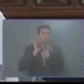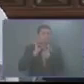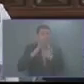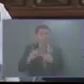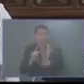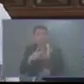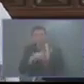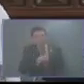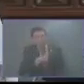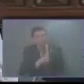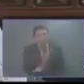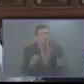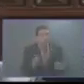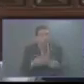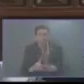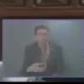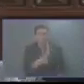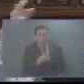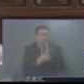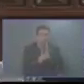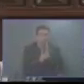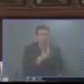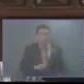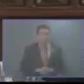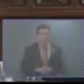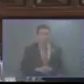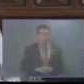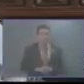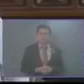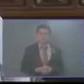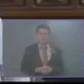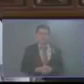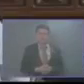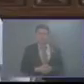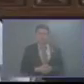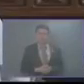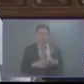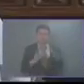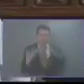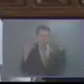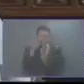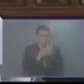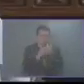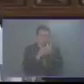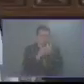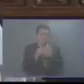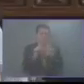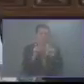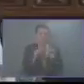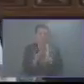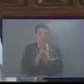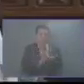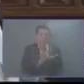Luego no nos quejemos que tratemos bajo la mesa y pactemos oscuramente este